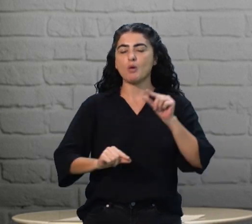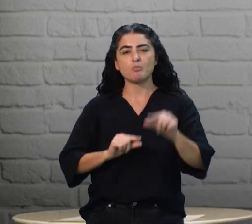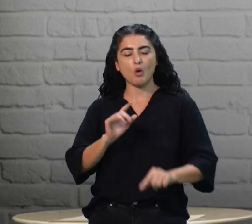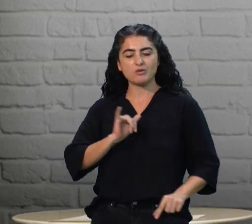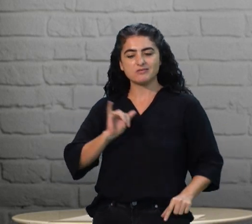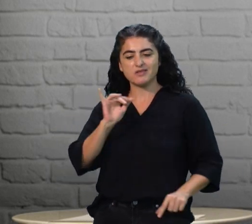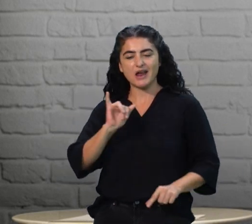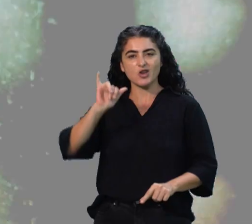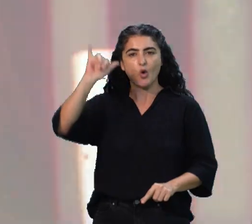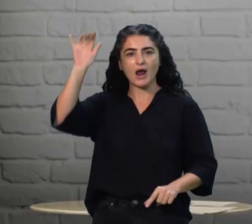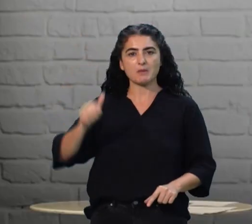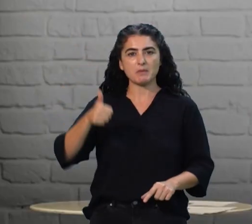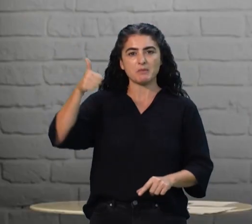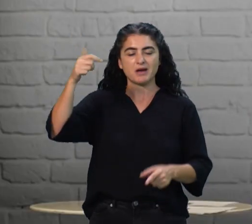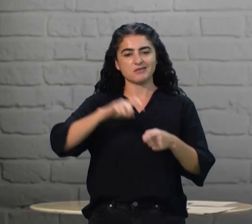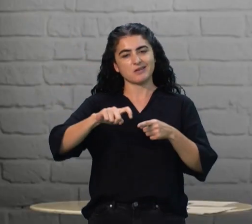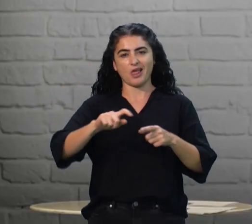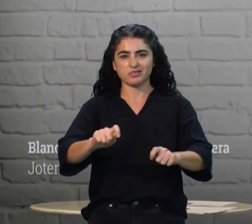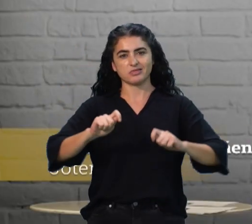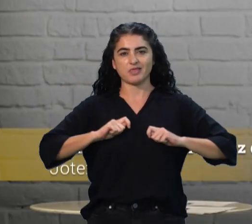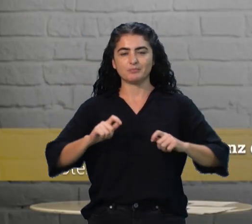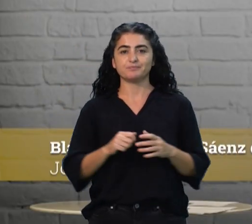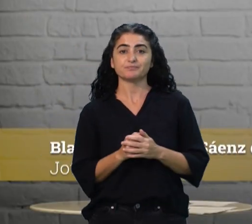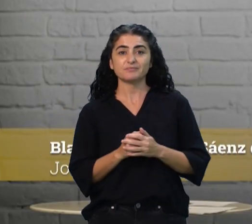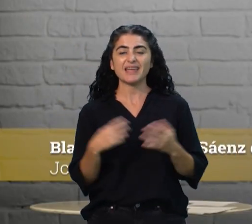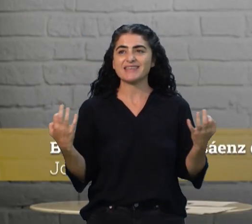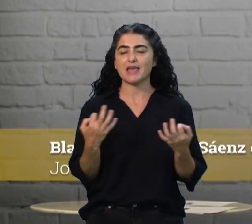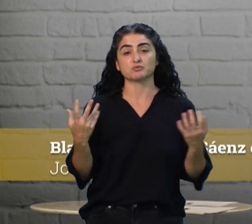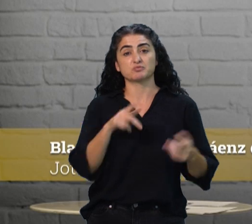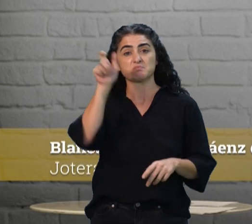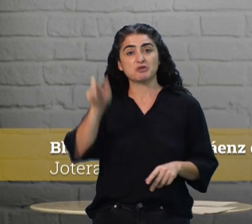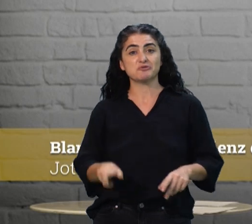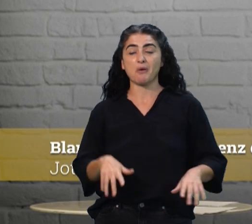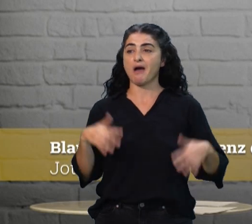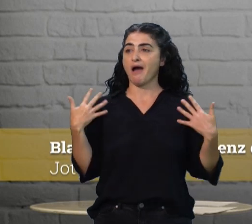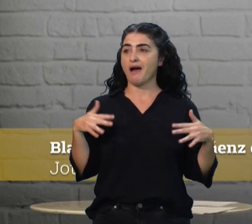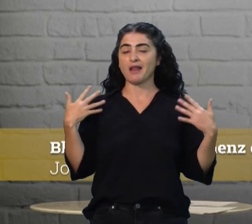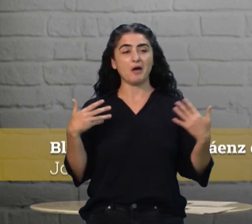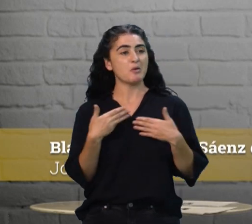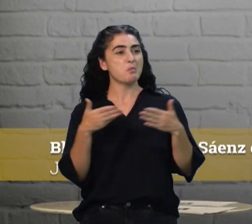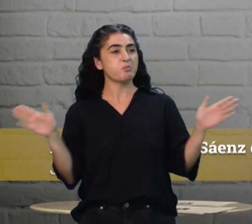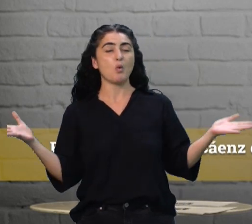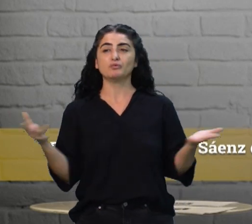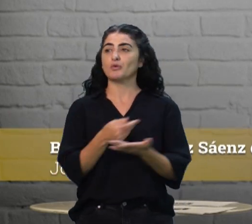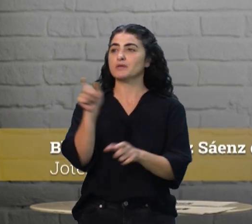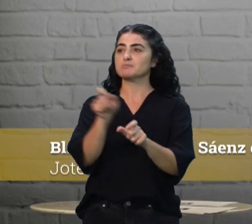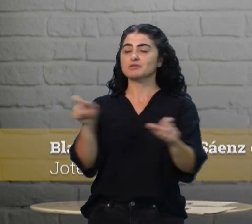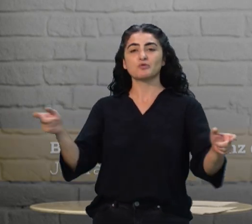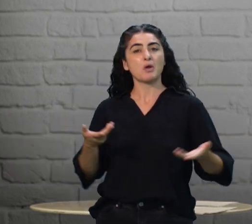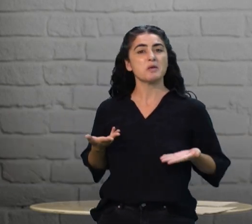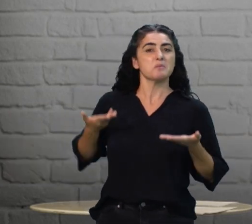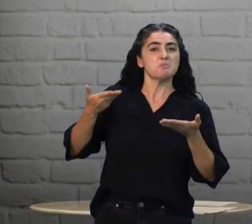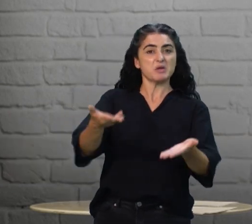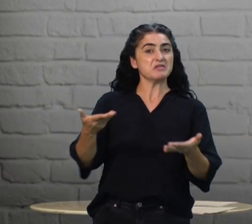también marca un poco el carácter pues es ser una persona agradable que invitas a todo el mundo a donde haga falta y qu